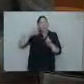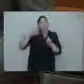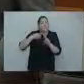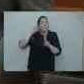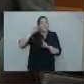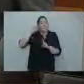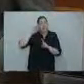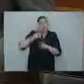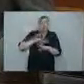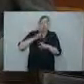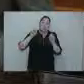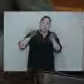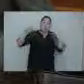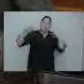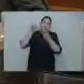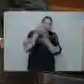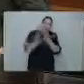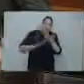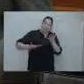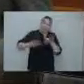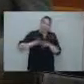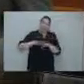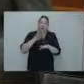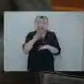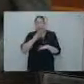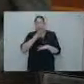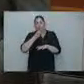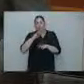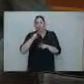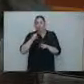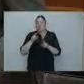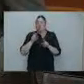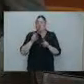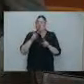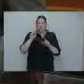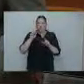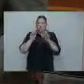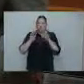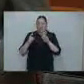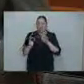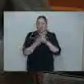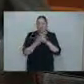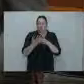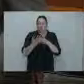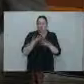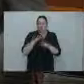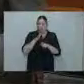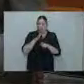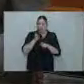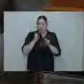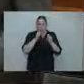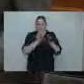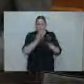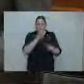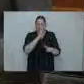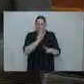salir en algún titular de un periódico. Eso yo creo que es una visión muy cortoplacista. Y que se la atribuyo no a la portavoz que